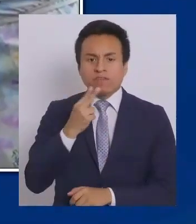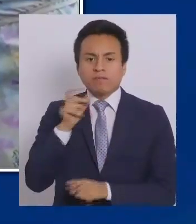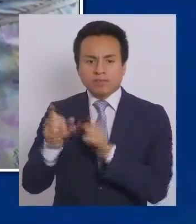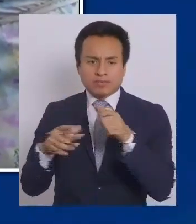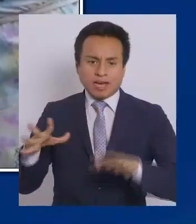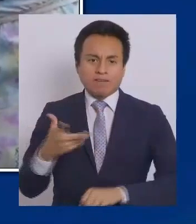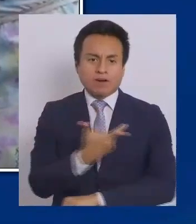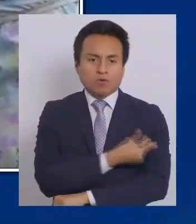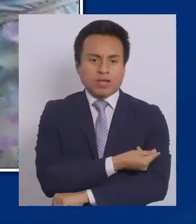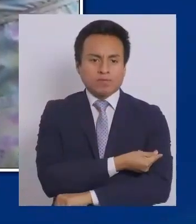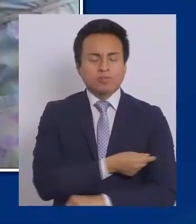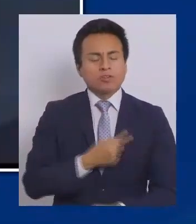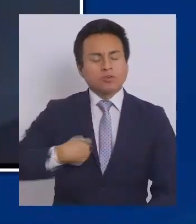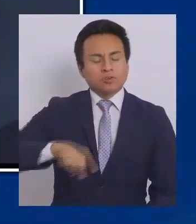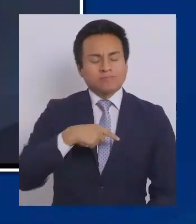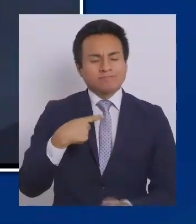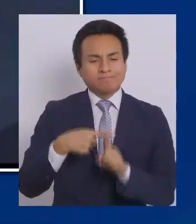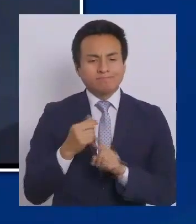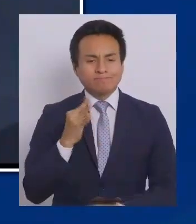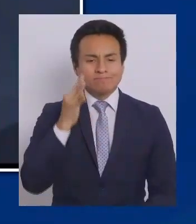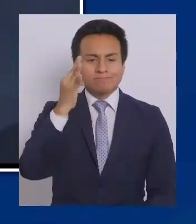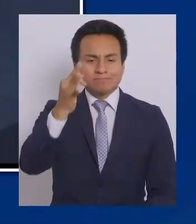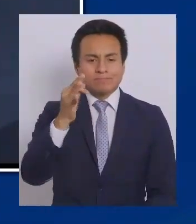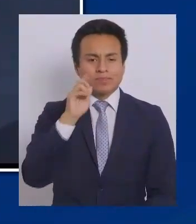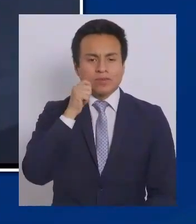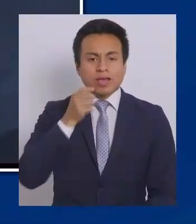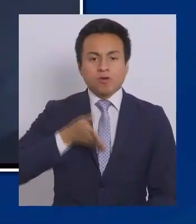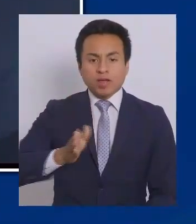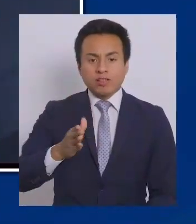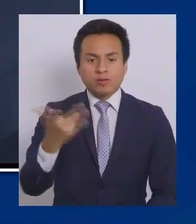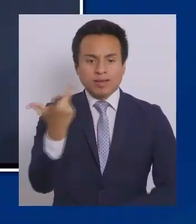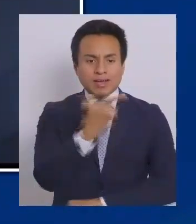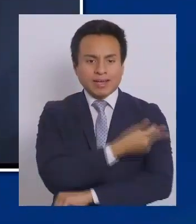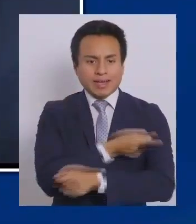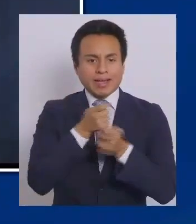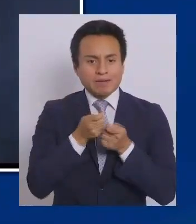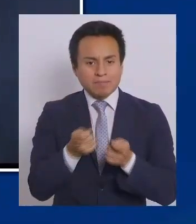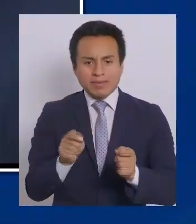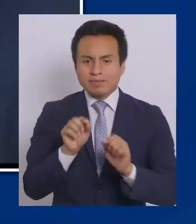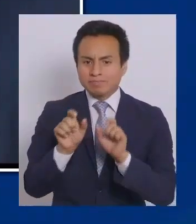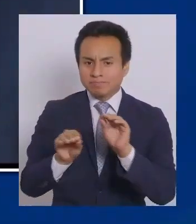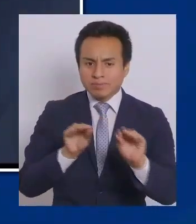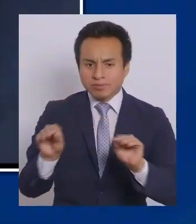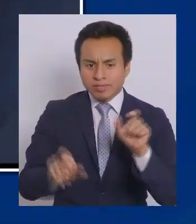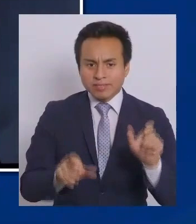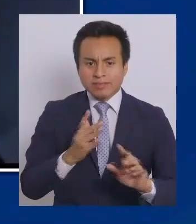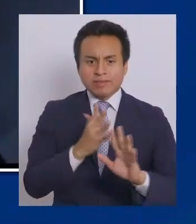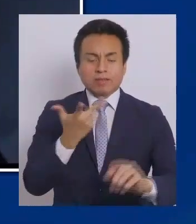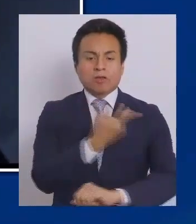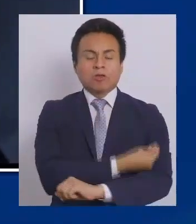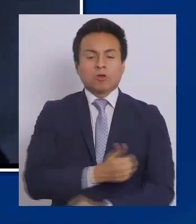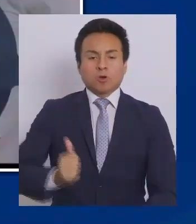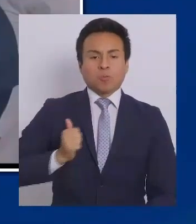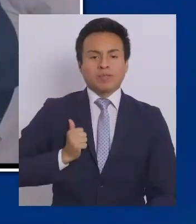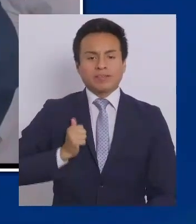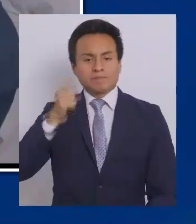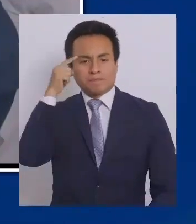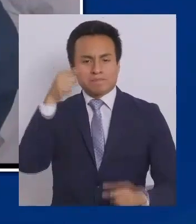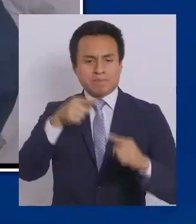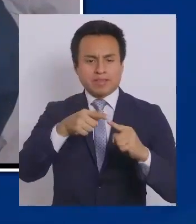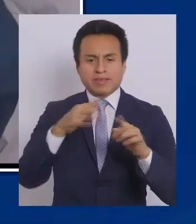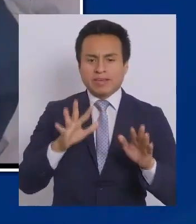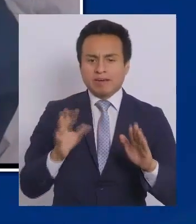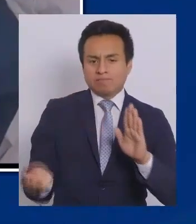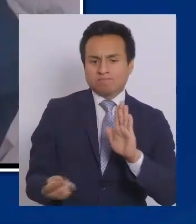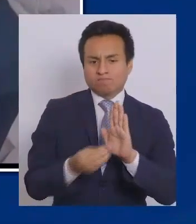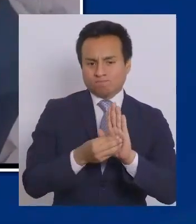esperanzados de que continuando con esta campaña podamos cumplir las metas que nos hemos fijado